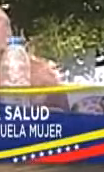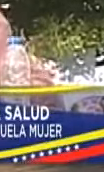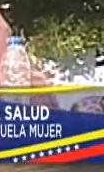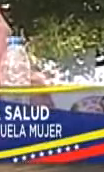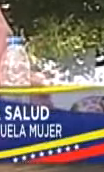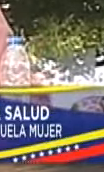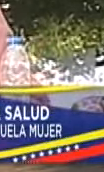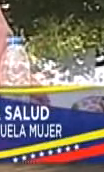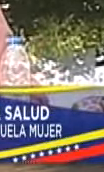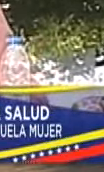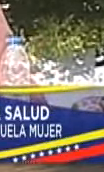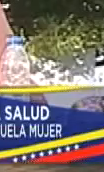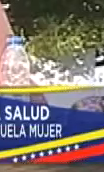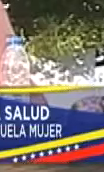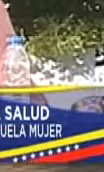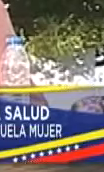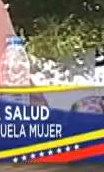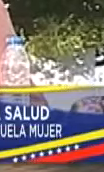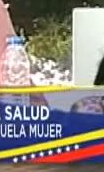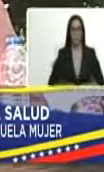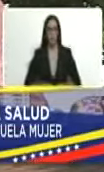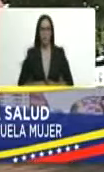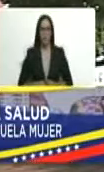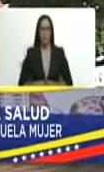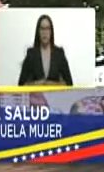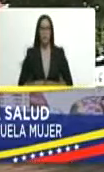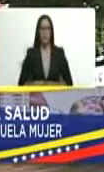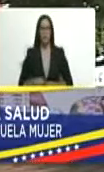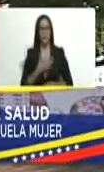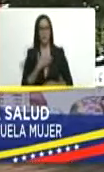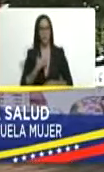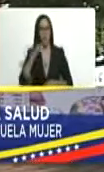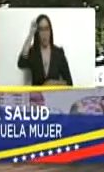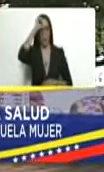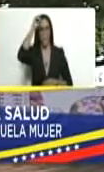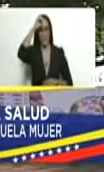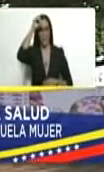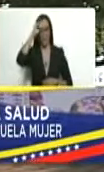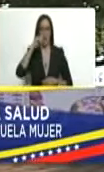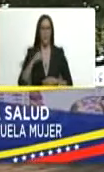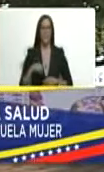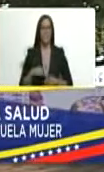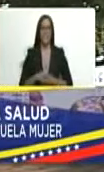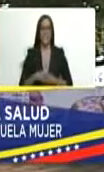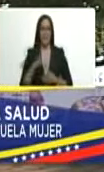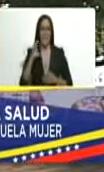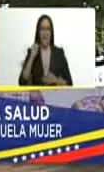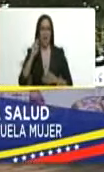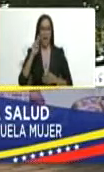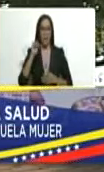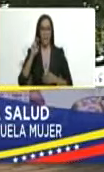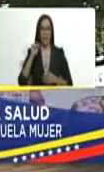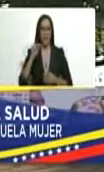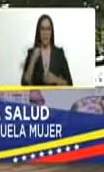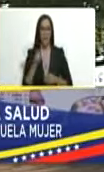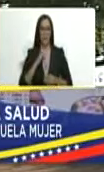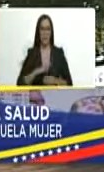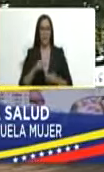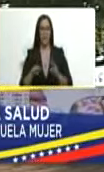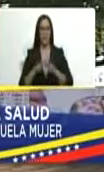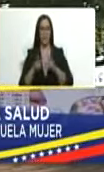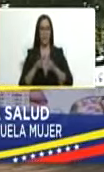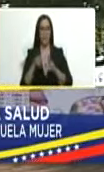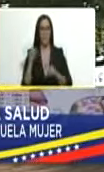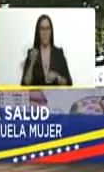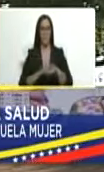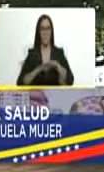quisiera una opinión de Carmen Teresa. Carmen Teresa, ¿cómo está la gran misión?